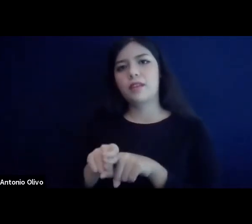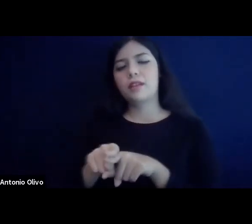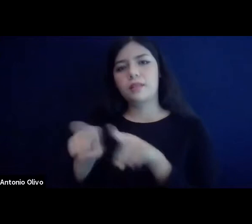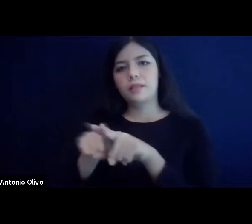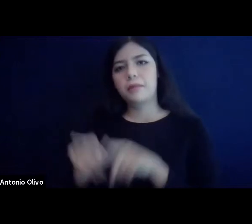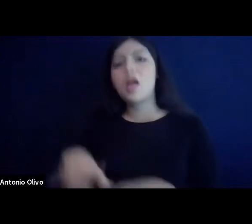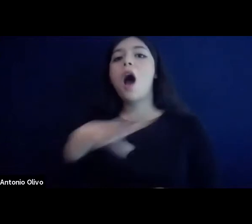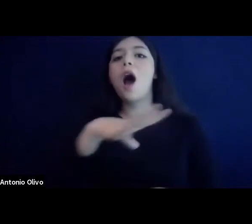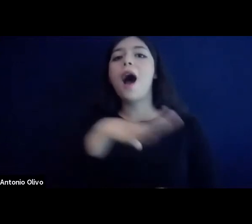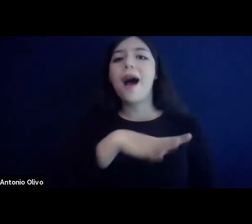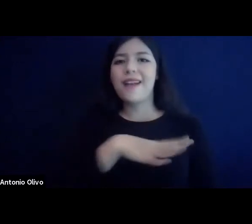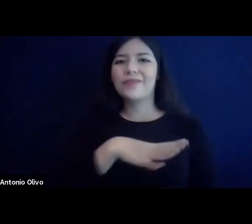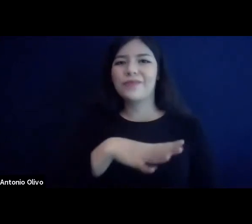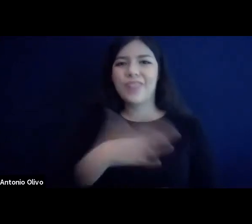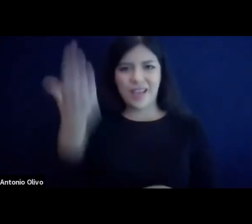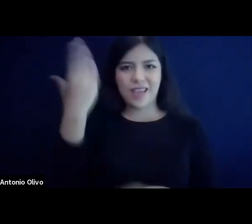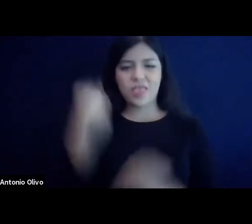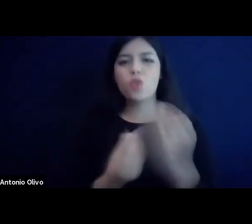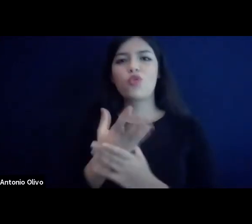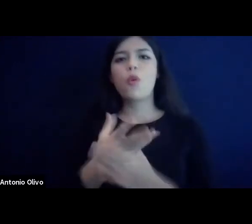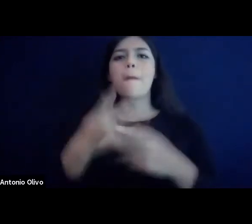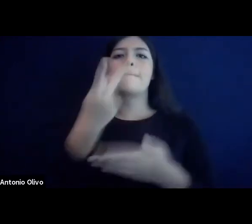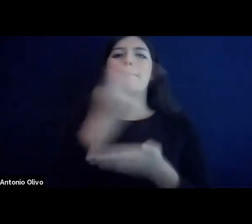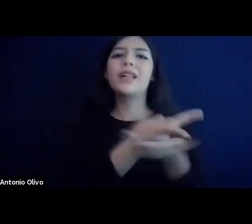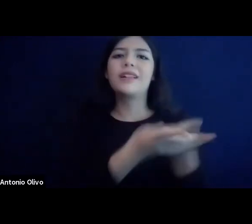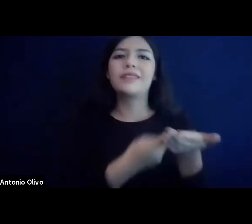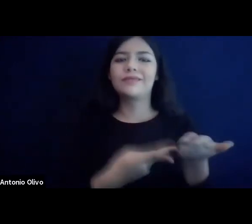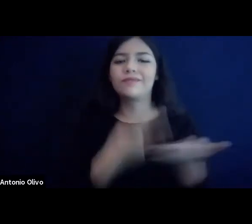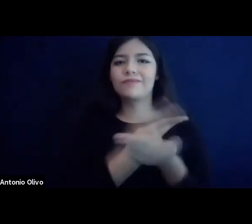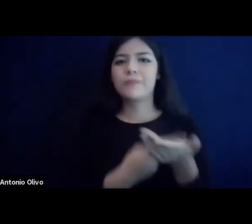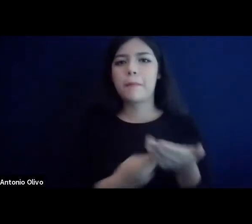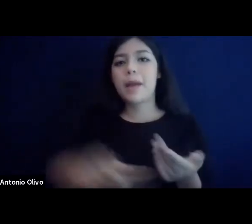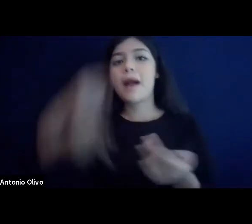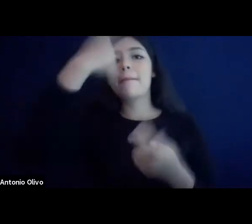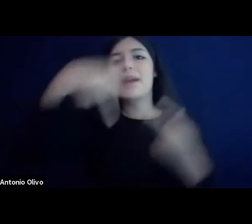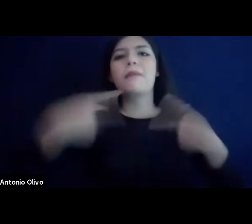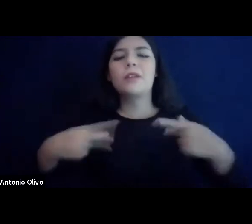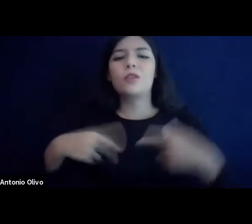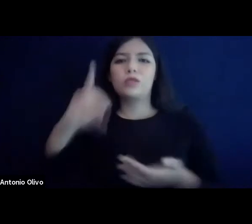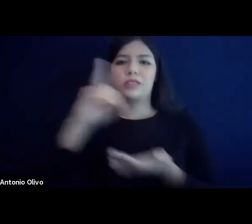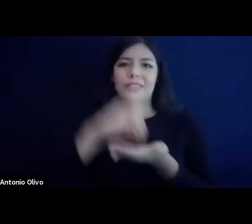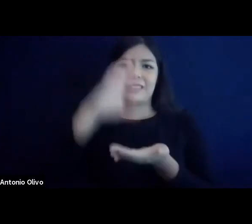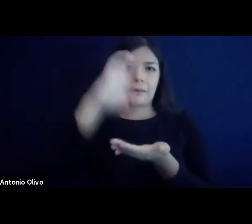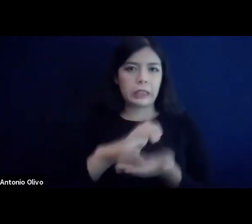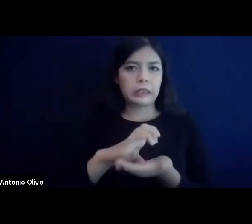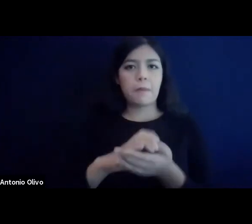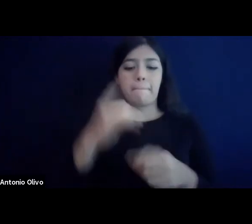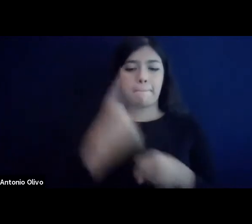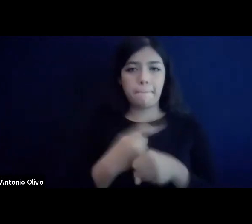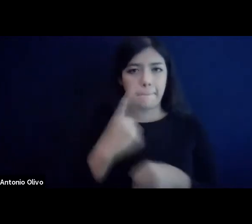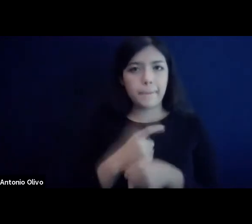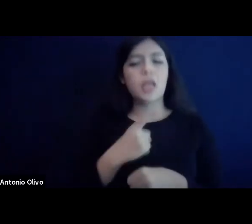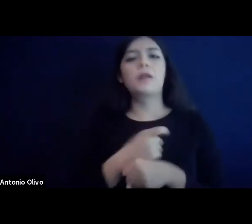todo el CUSEA fuera accesible, principalmente para discapacidades motriz y